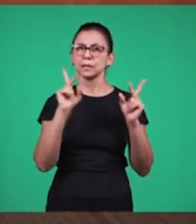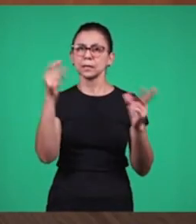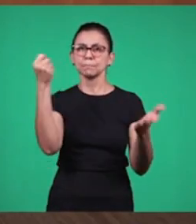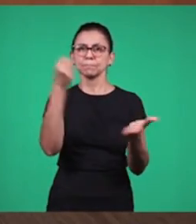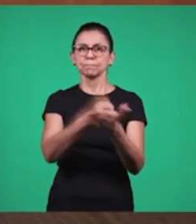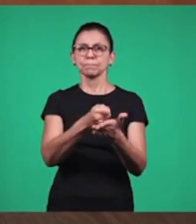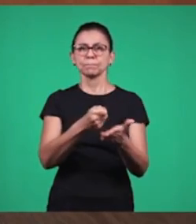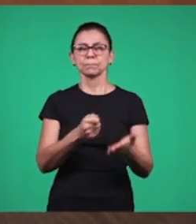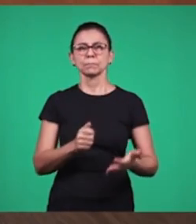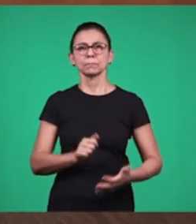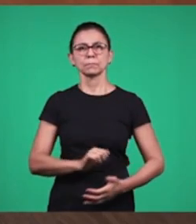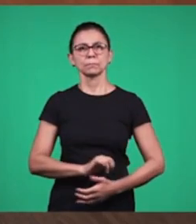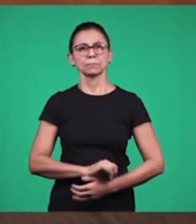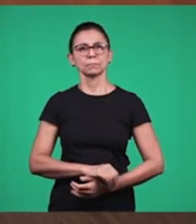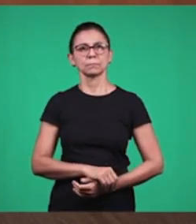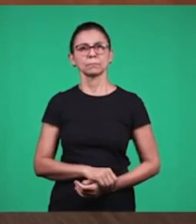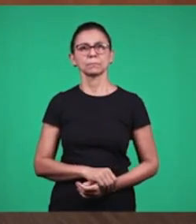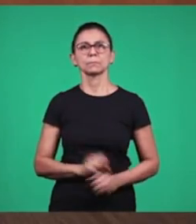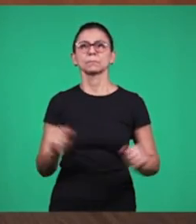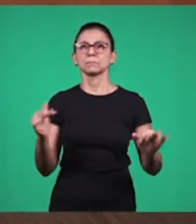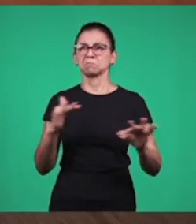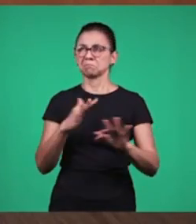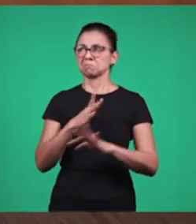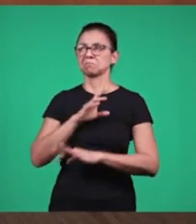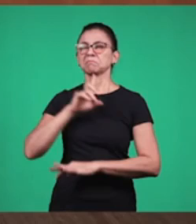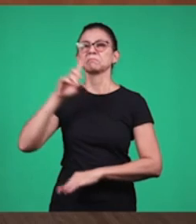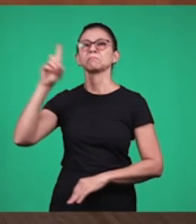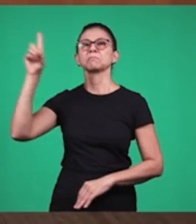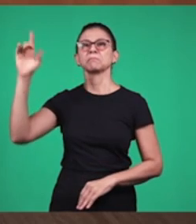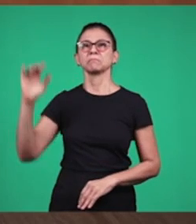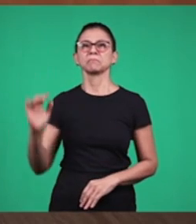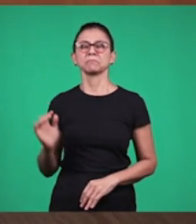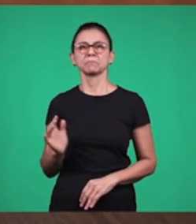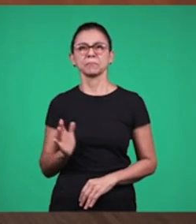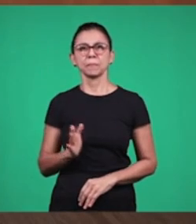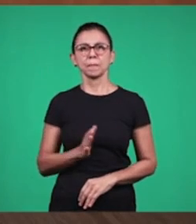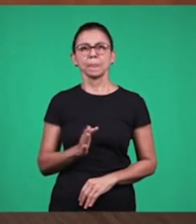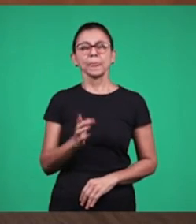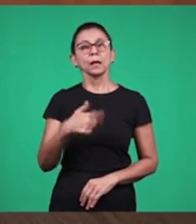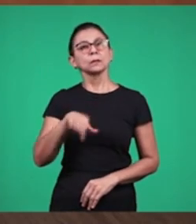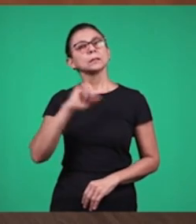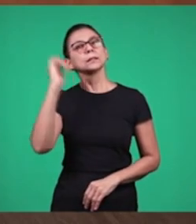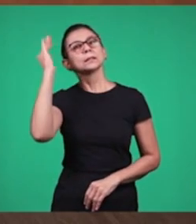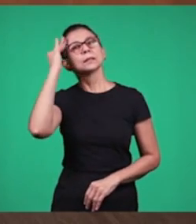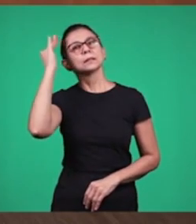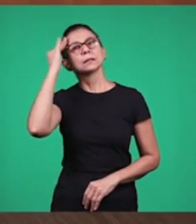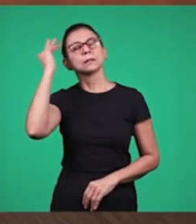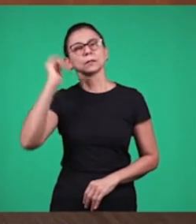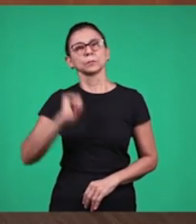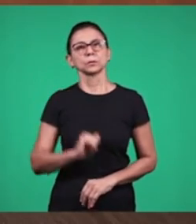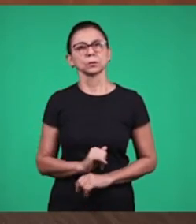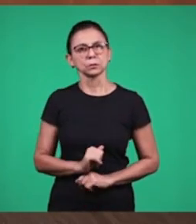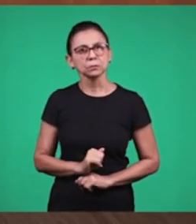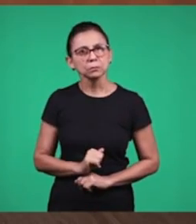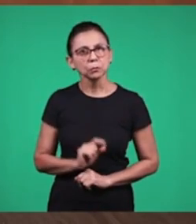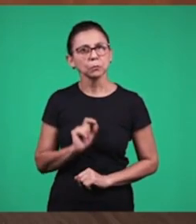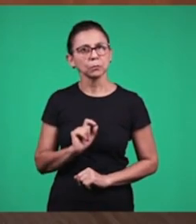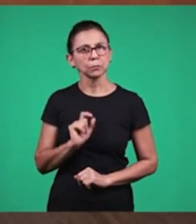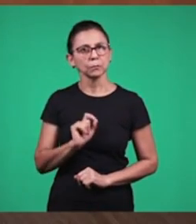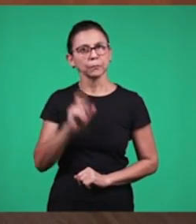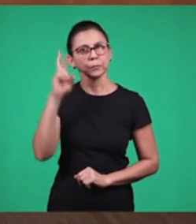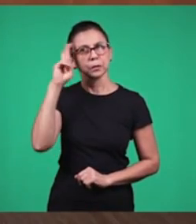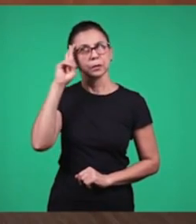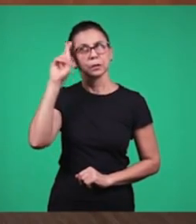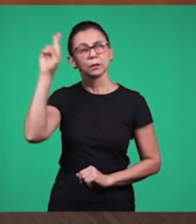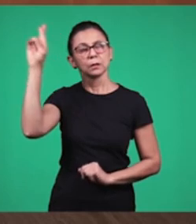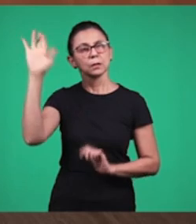serán concretizadas. Gloria a Dios, alabado sea el nombre del Señor. Entendemos entonces que el Señor Jesús